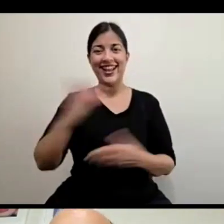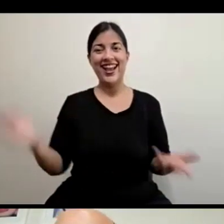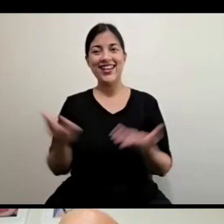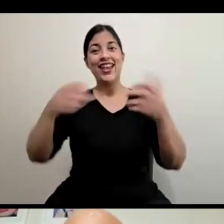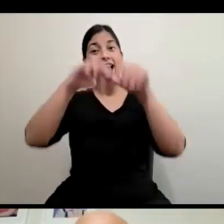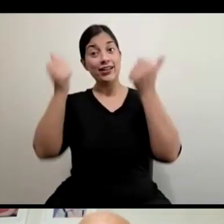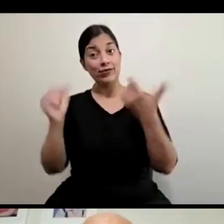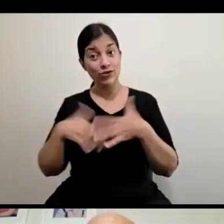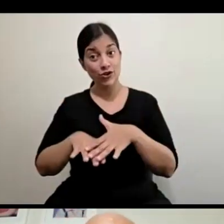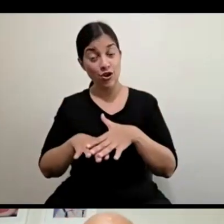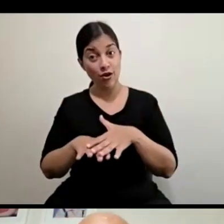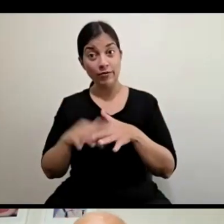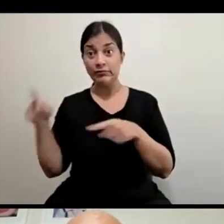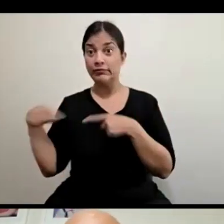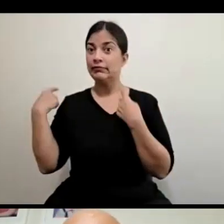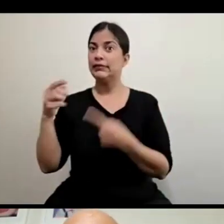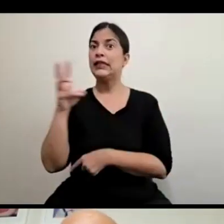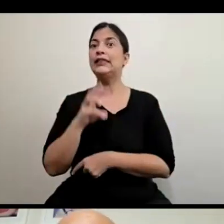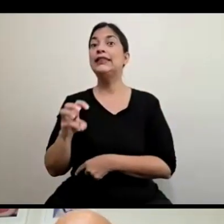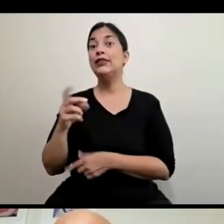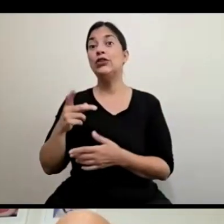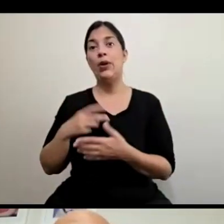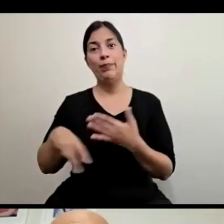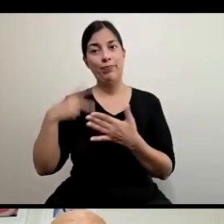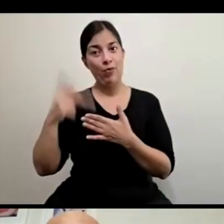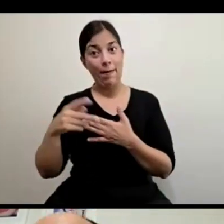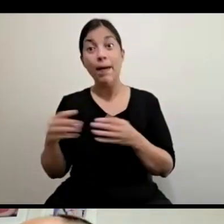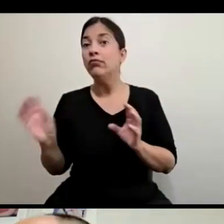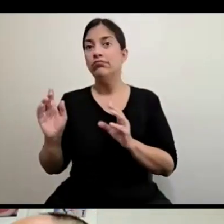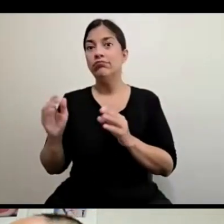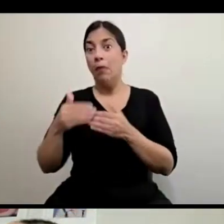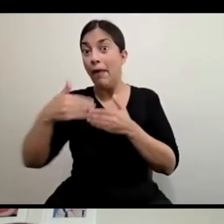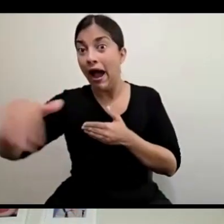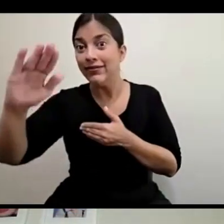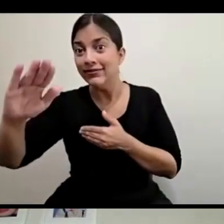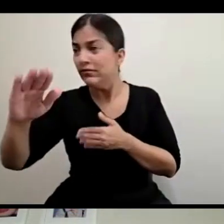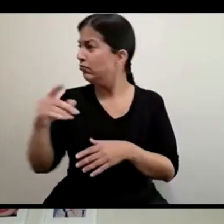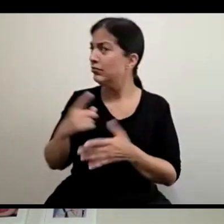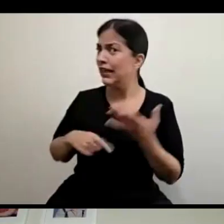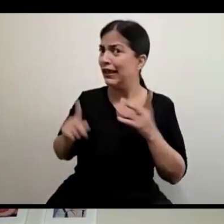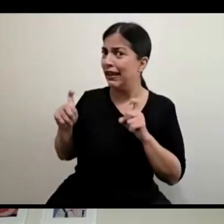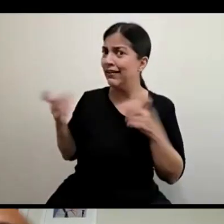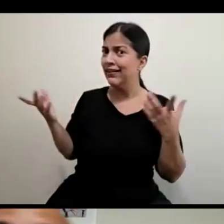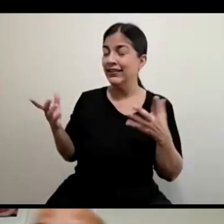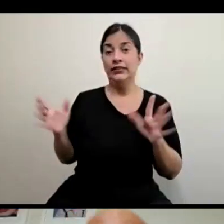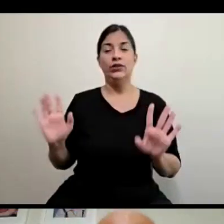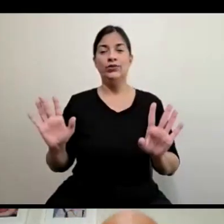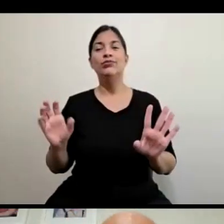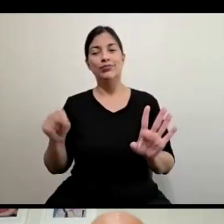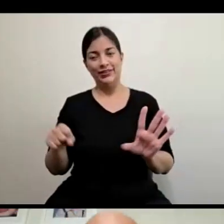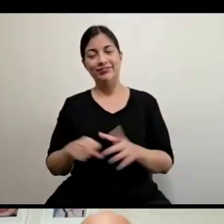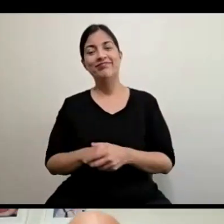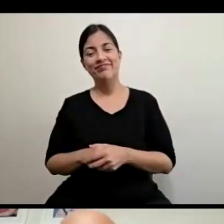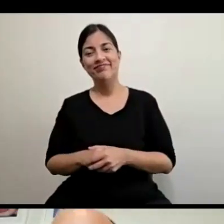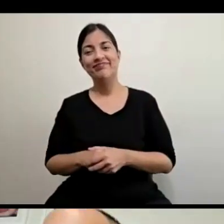Arte Fusión por 600 episodios más. Ay, Dios, ¿qué? No. Ay, espérate. Sí, bebe